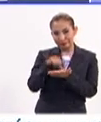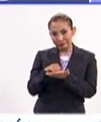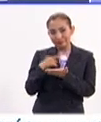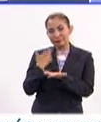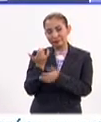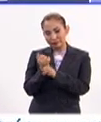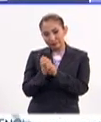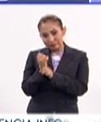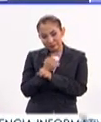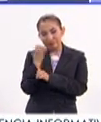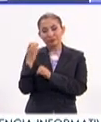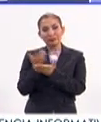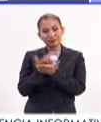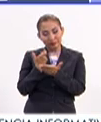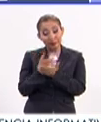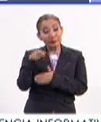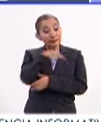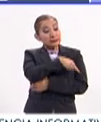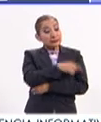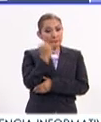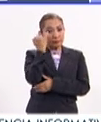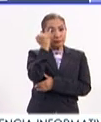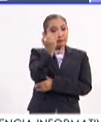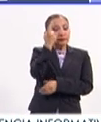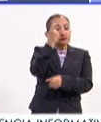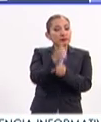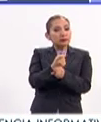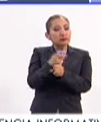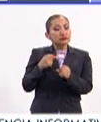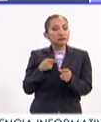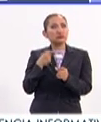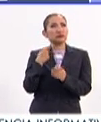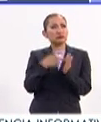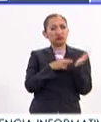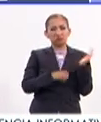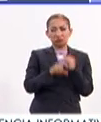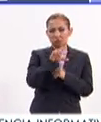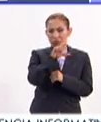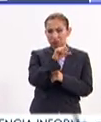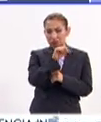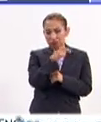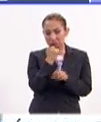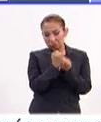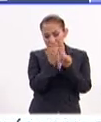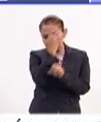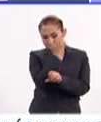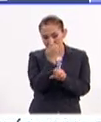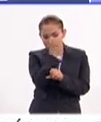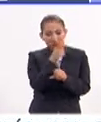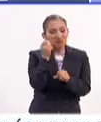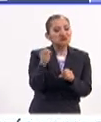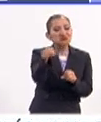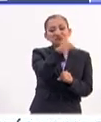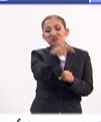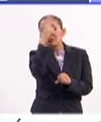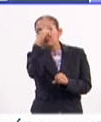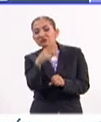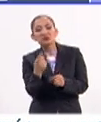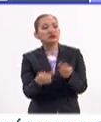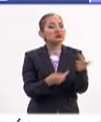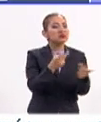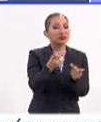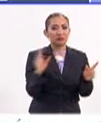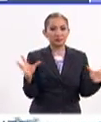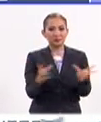Estudios Económicos, el que inició precursoramente desde los años 20 los estudios demográficos en México, en